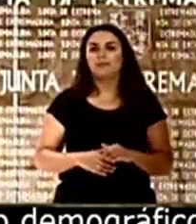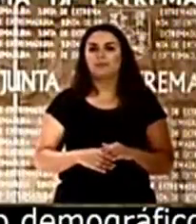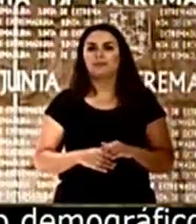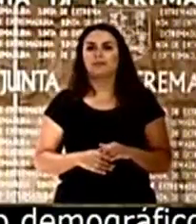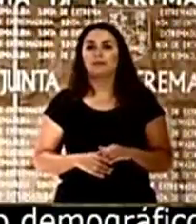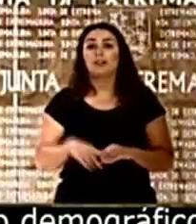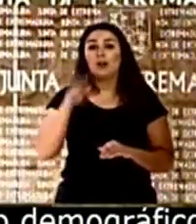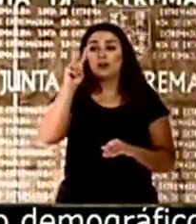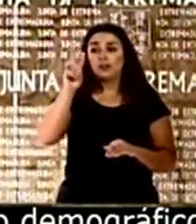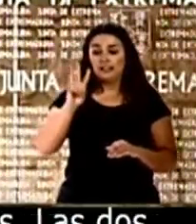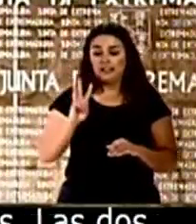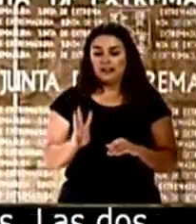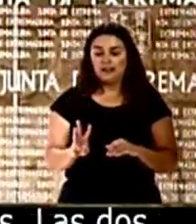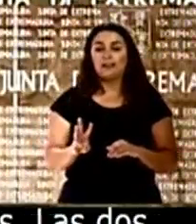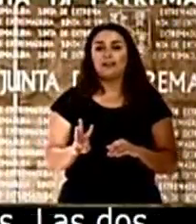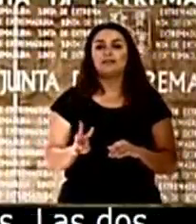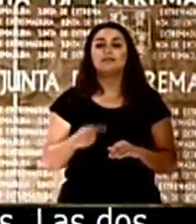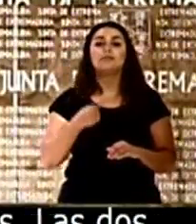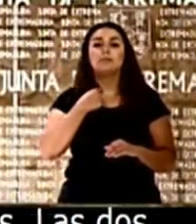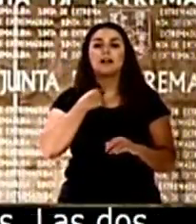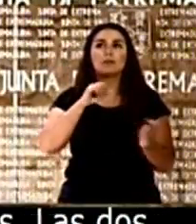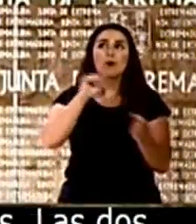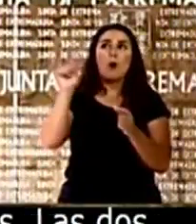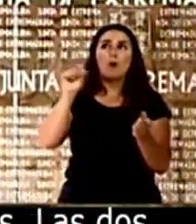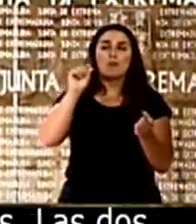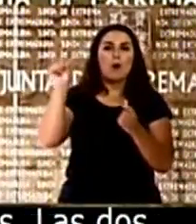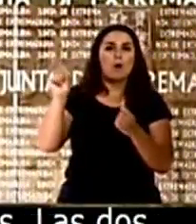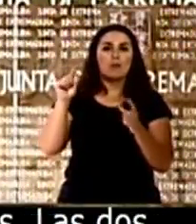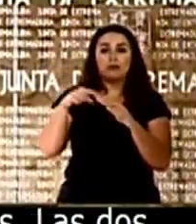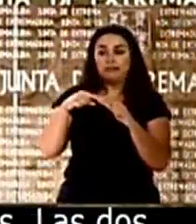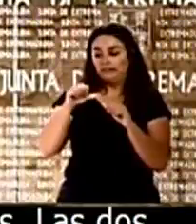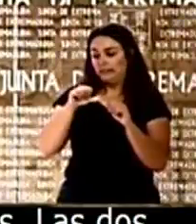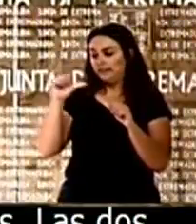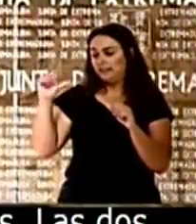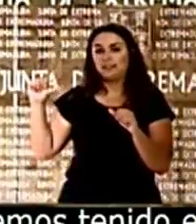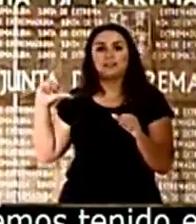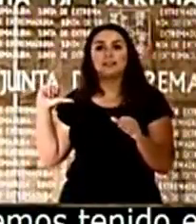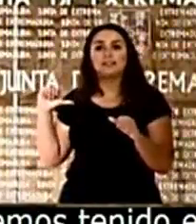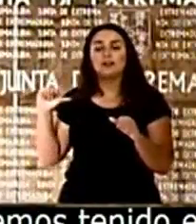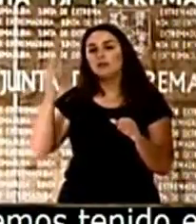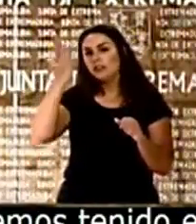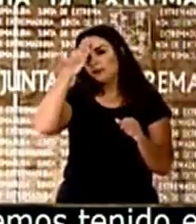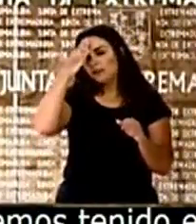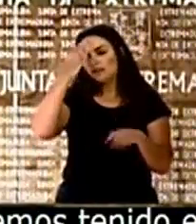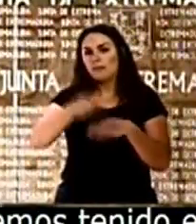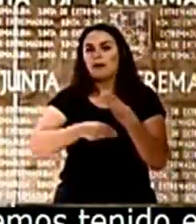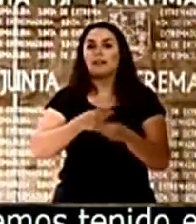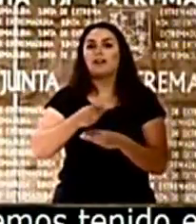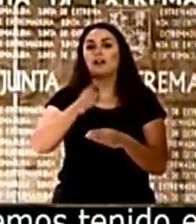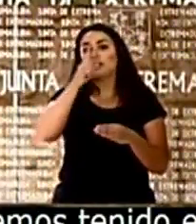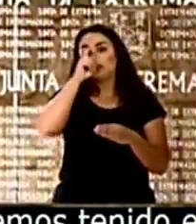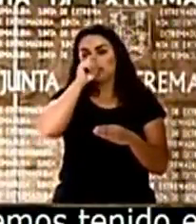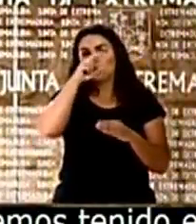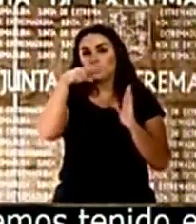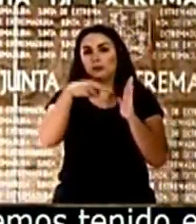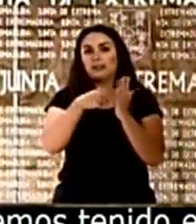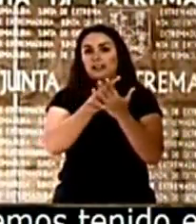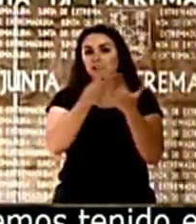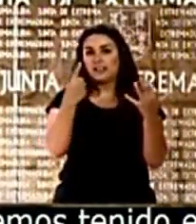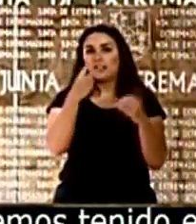2/3 partes de la pérdida de población que hemos tenido en los últimos años, fundamentalmente vamos a ceñirnos al 16 y el 17, conforme a